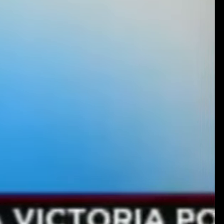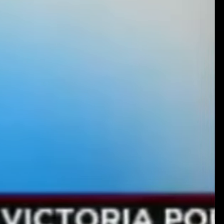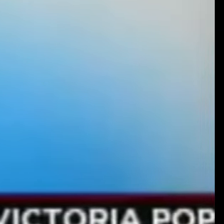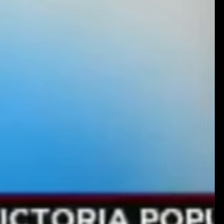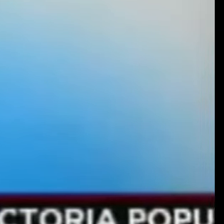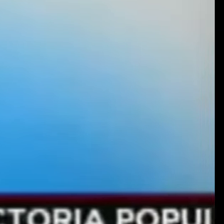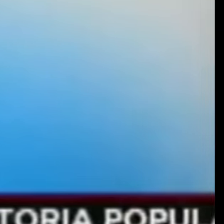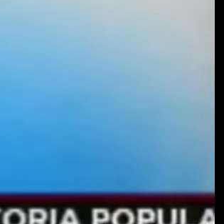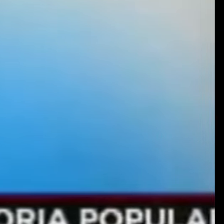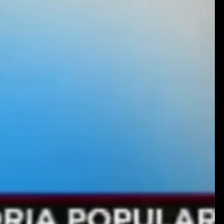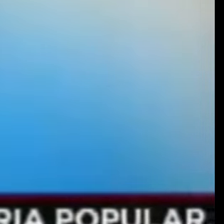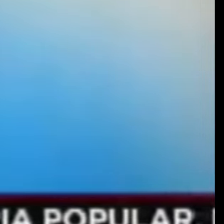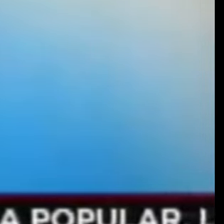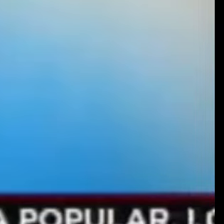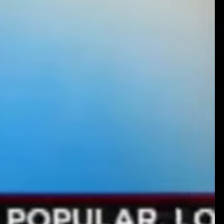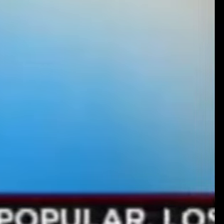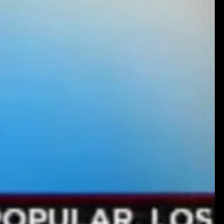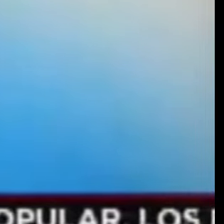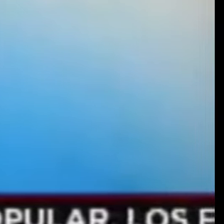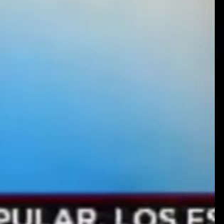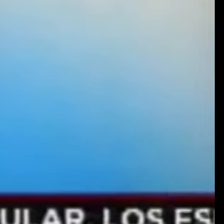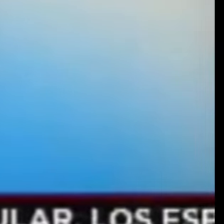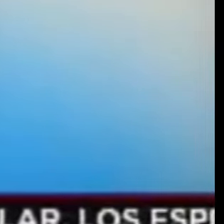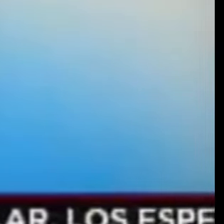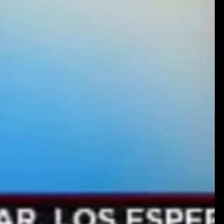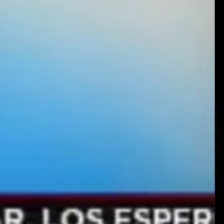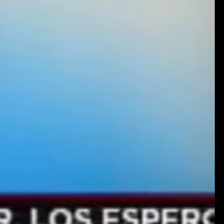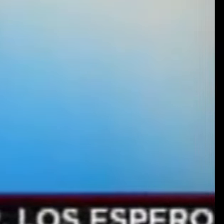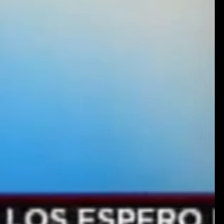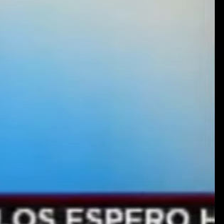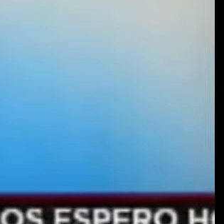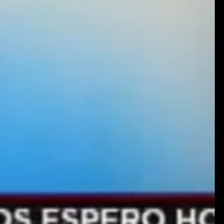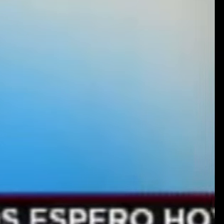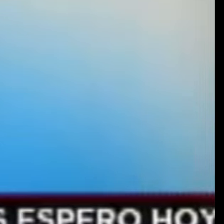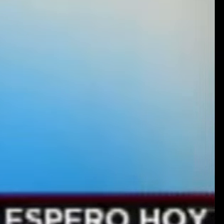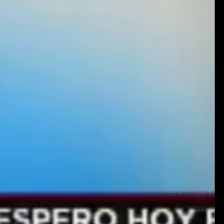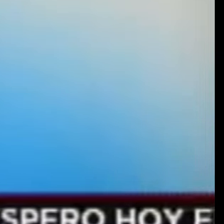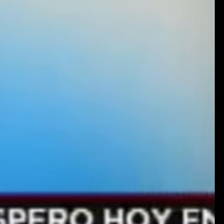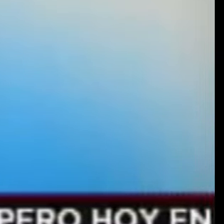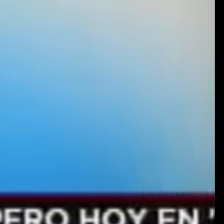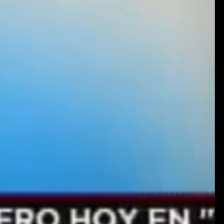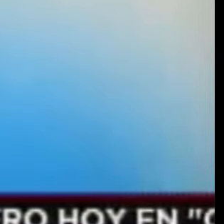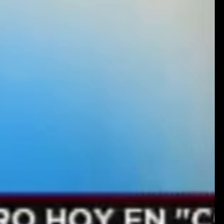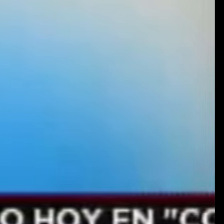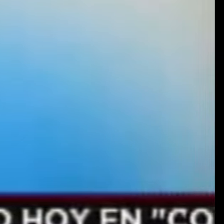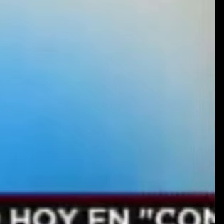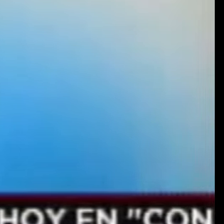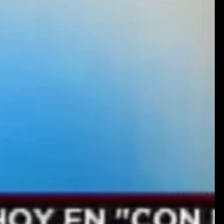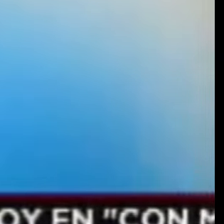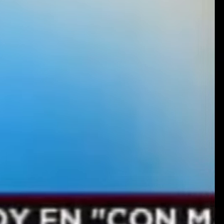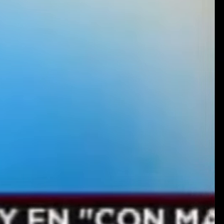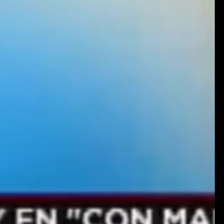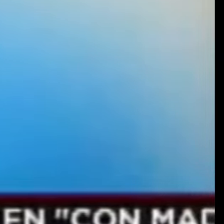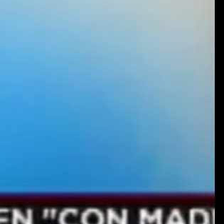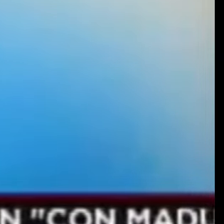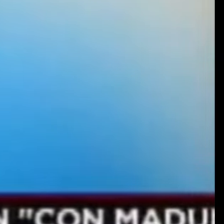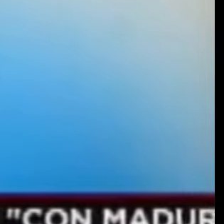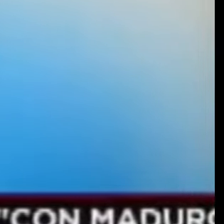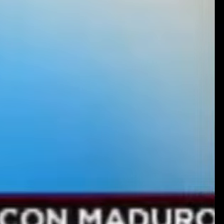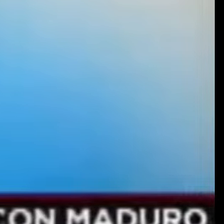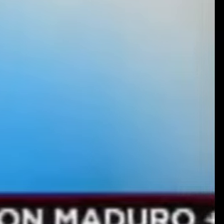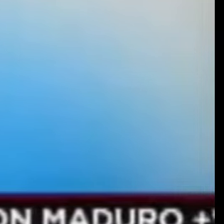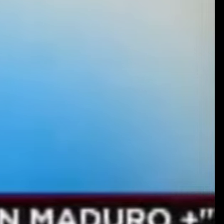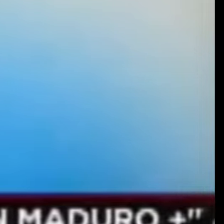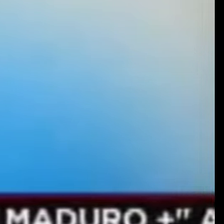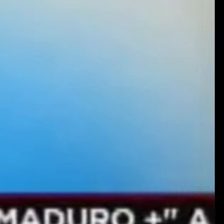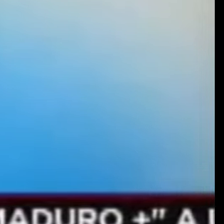las 9:30 de la noche, paso a continuación a describir una serie de hechos que han salido en la línea de investigación de estos